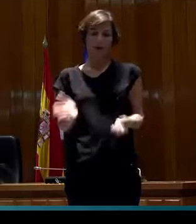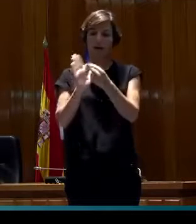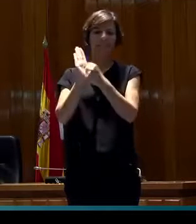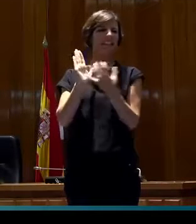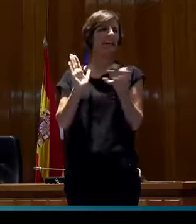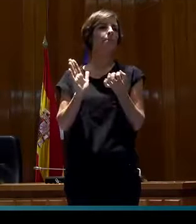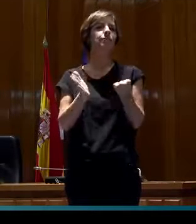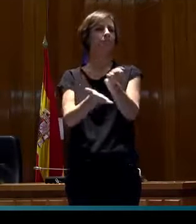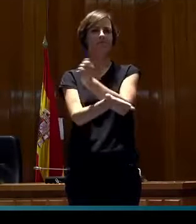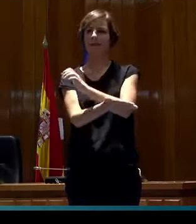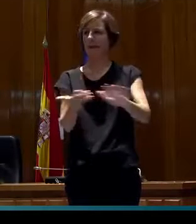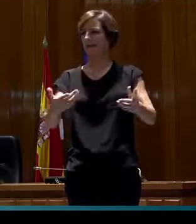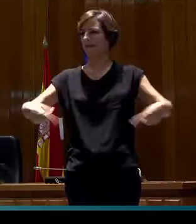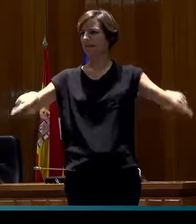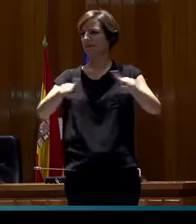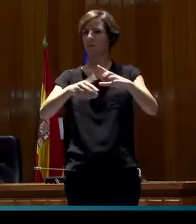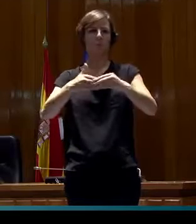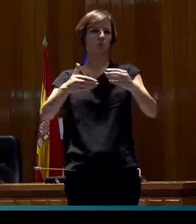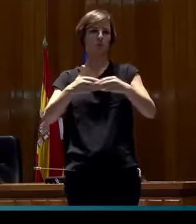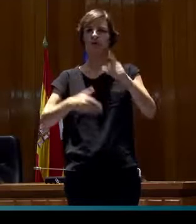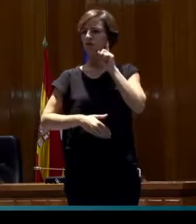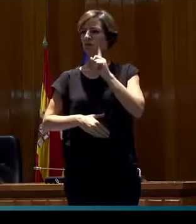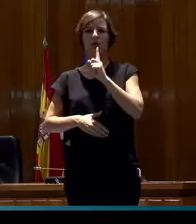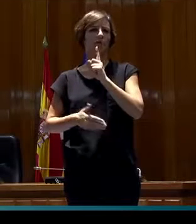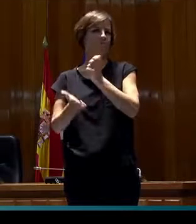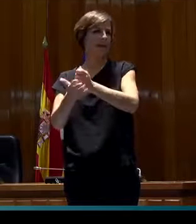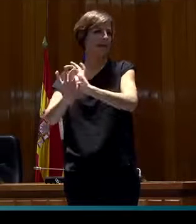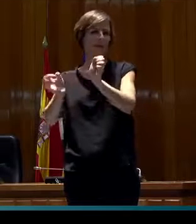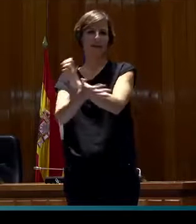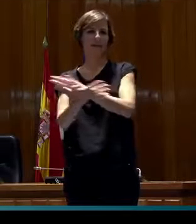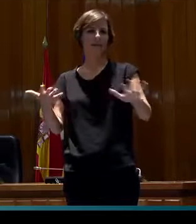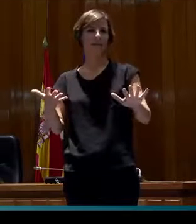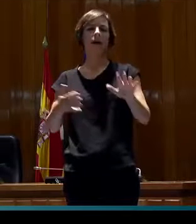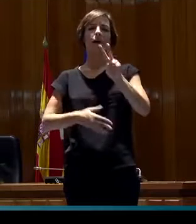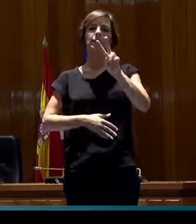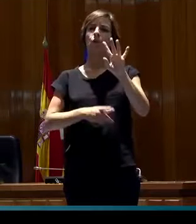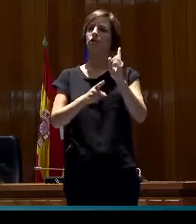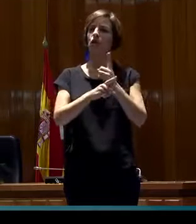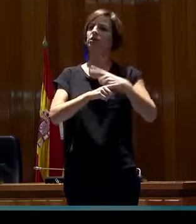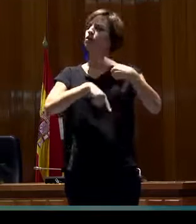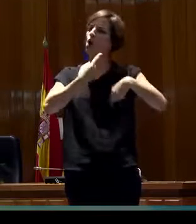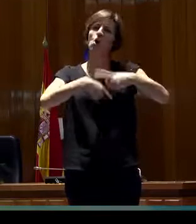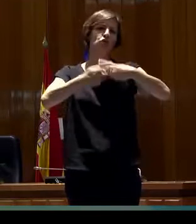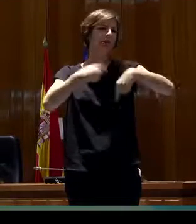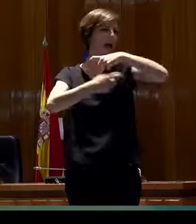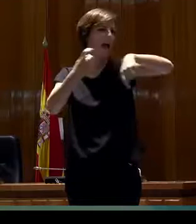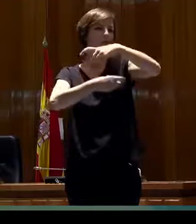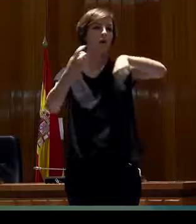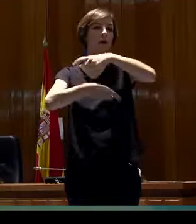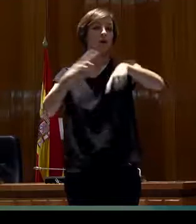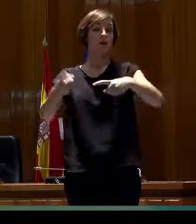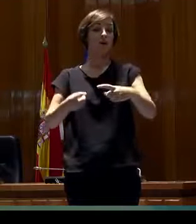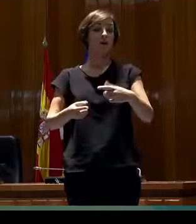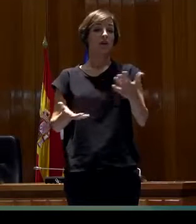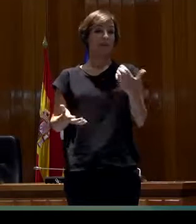servicio gratuito para los usuarios, para las personas sordas, atendido las 24 horas del día, todos los días del año, con una